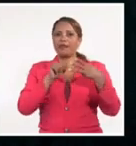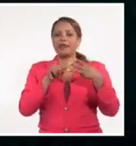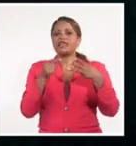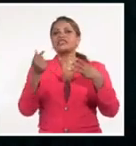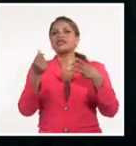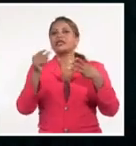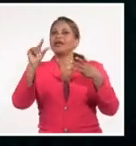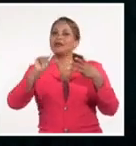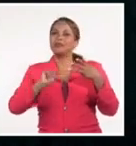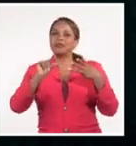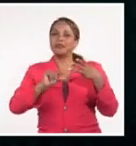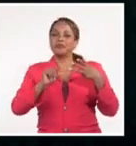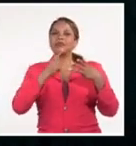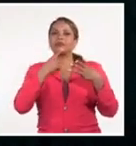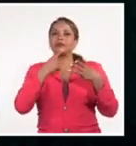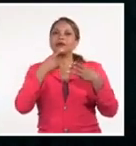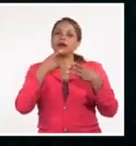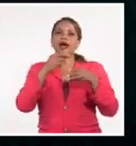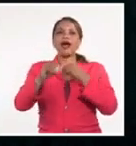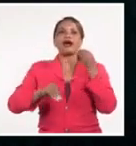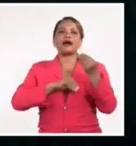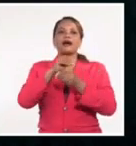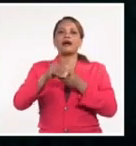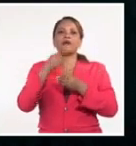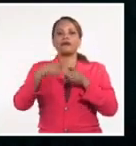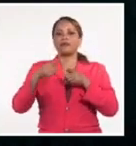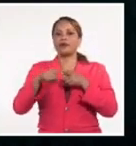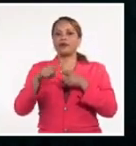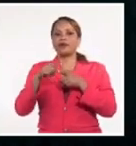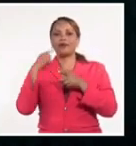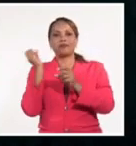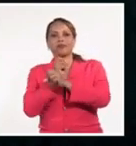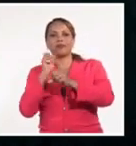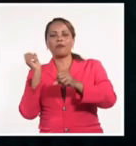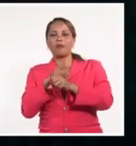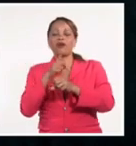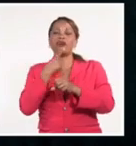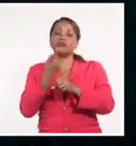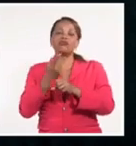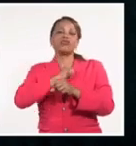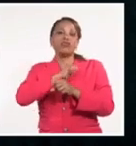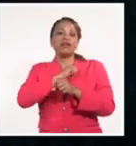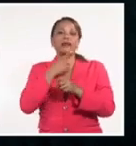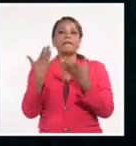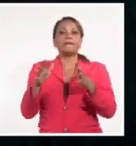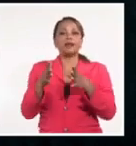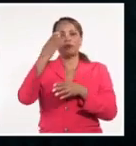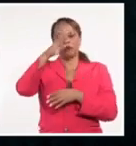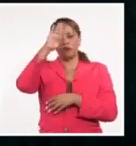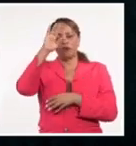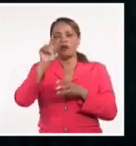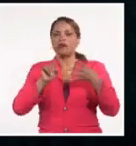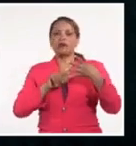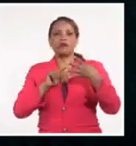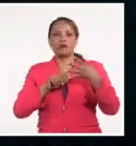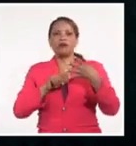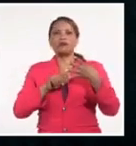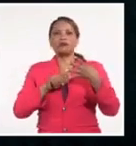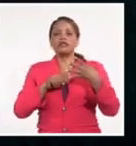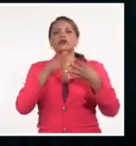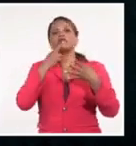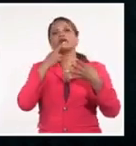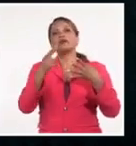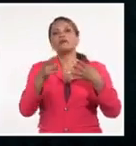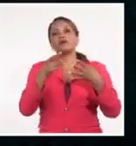dinero a cambio de acciones vandálicas que buscan sembrar terror. Y una cuarta idea, bueno, que hay una efectiva